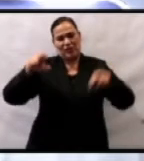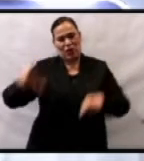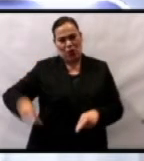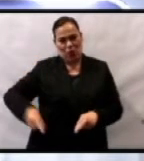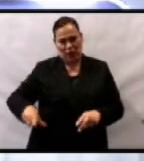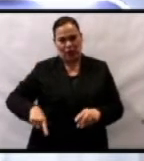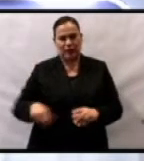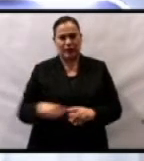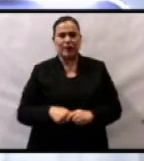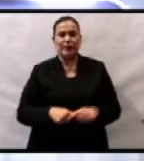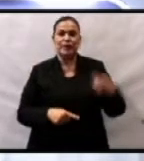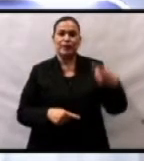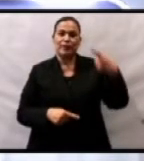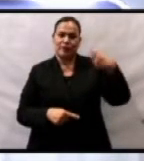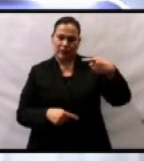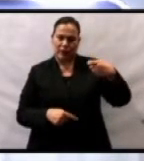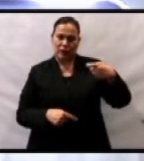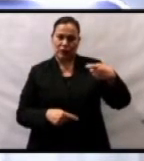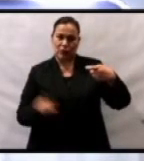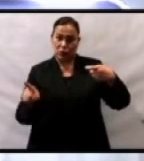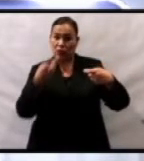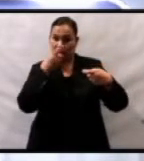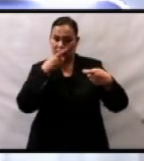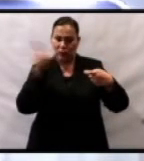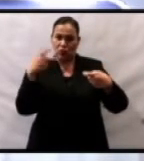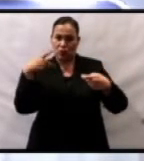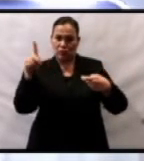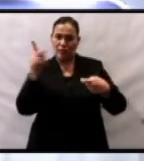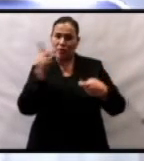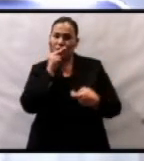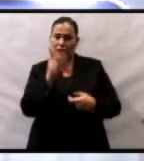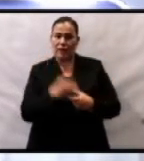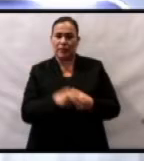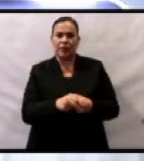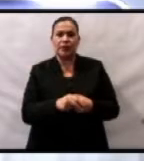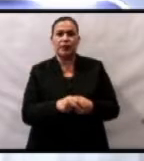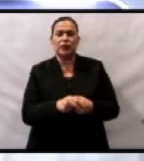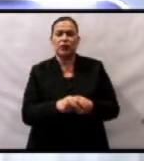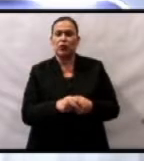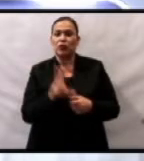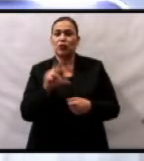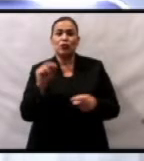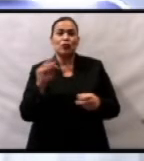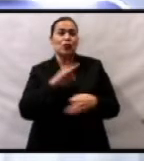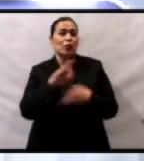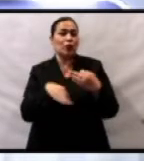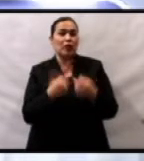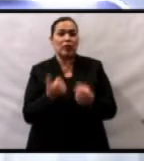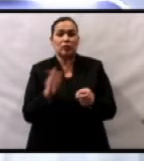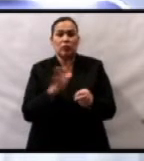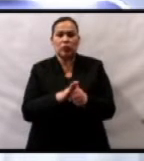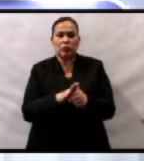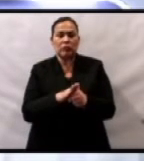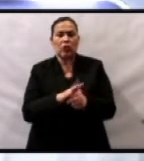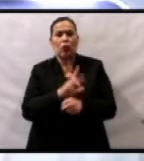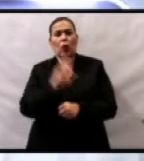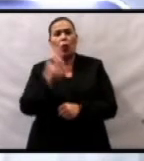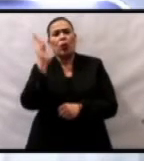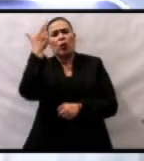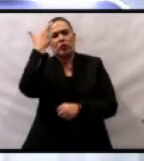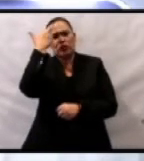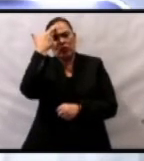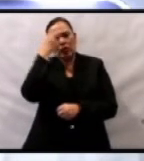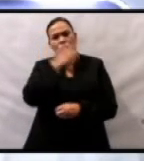es, retomando tus palabras, María Elena, que no todas las administraciones tienen las obras